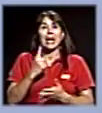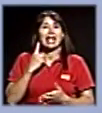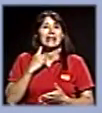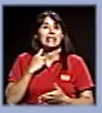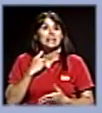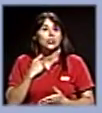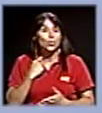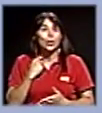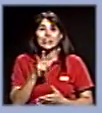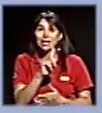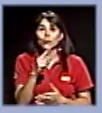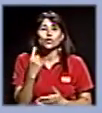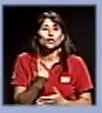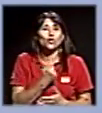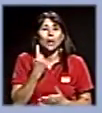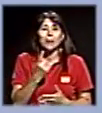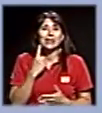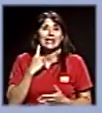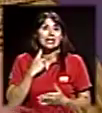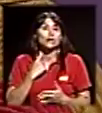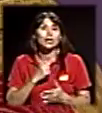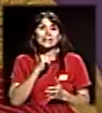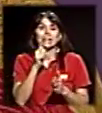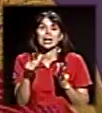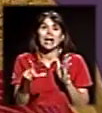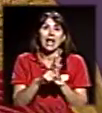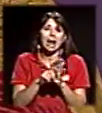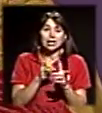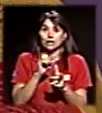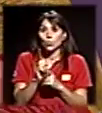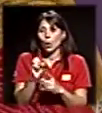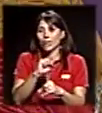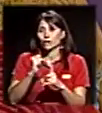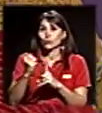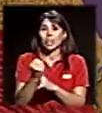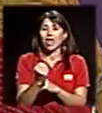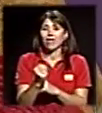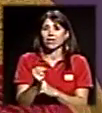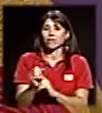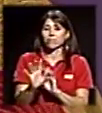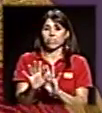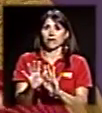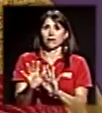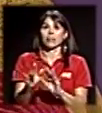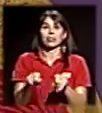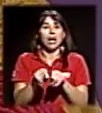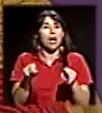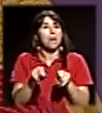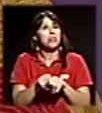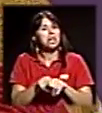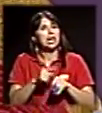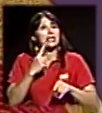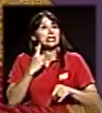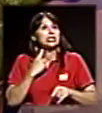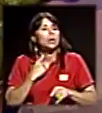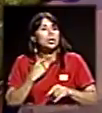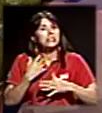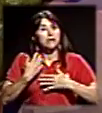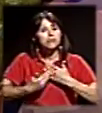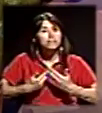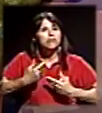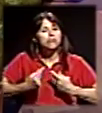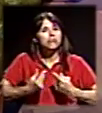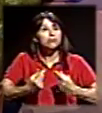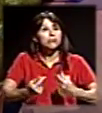solamente las que están condenadas o cuestionadas por la sociedad sino las las del ritmo de vida de esta época en la